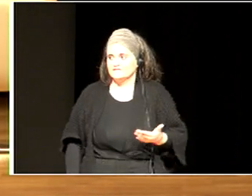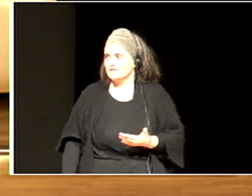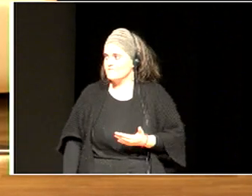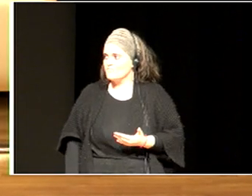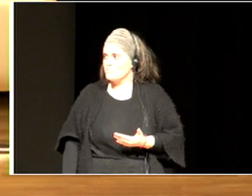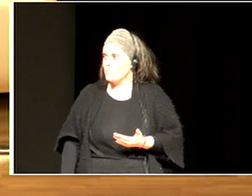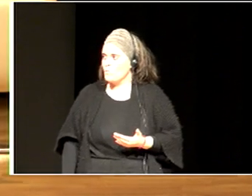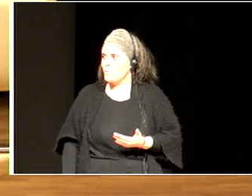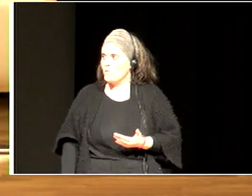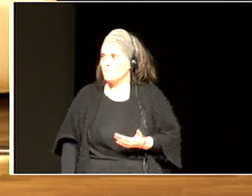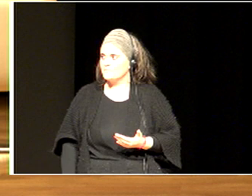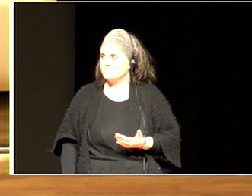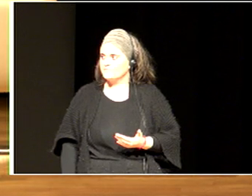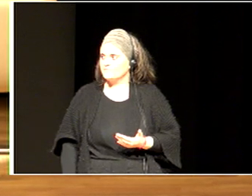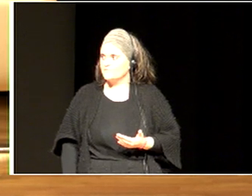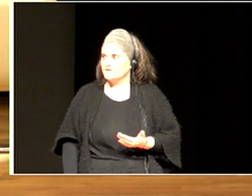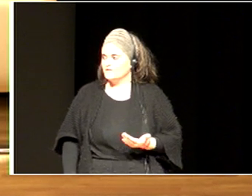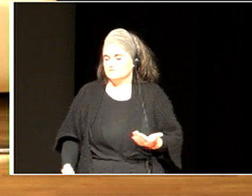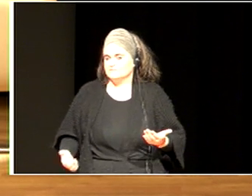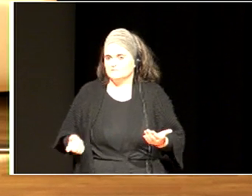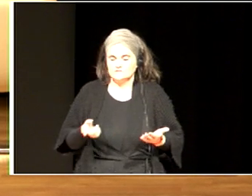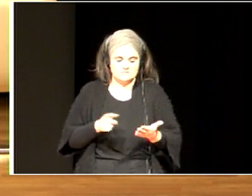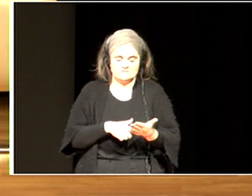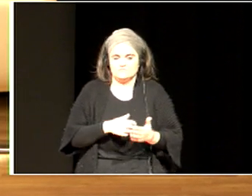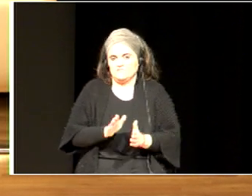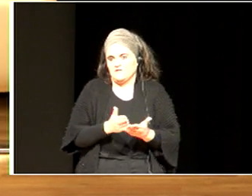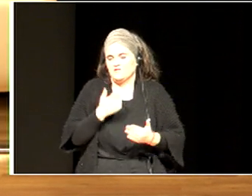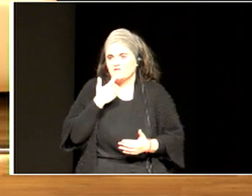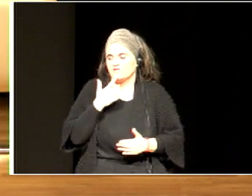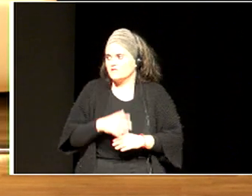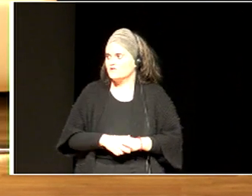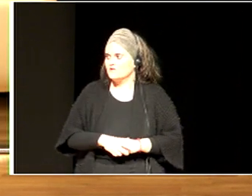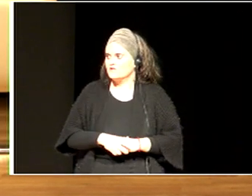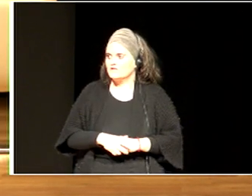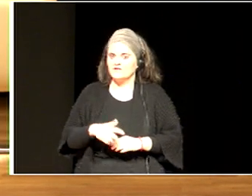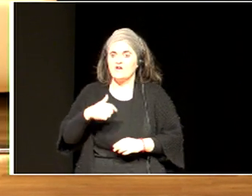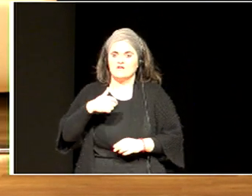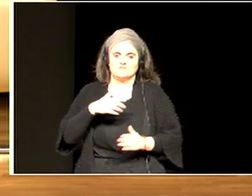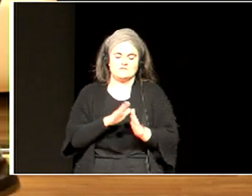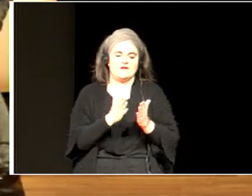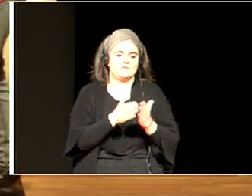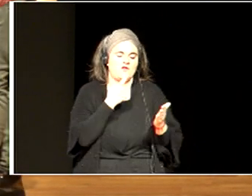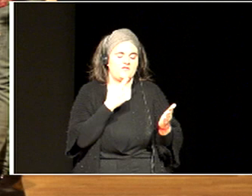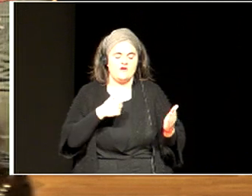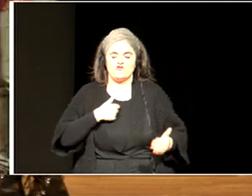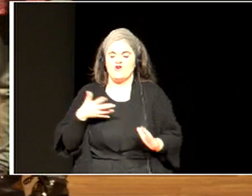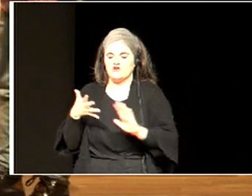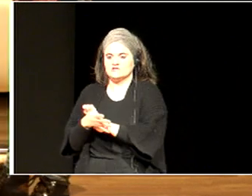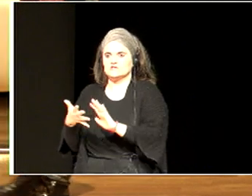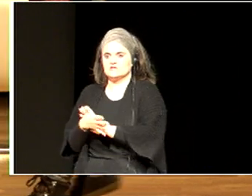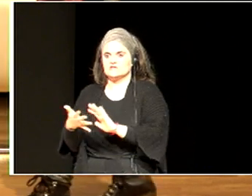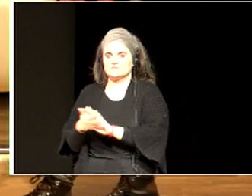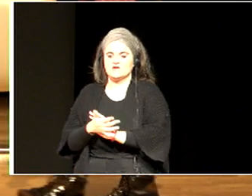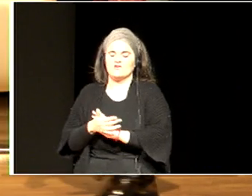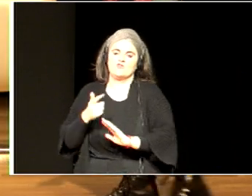lo que tienen que hacer todo el año me venga flipo por lo menos lo digo yo los conozco y ejerzo y el poder que